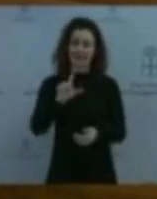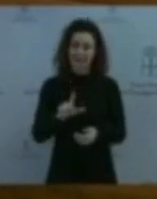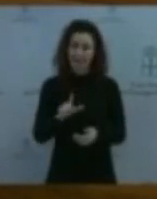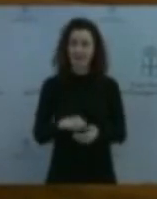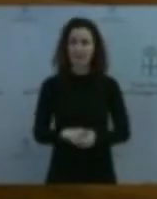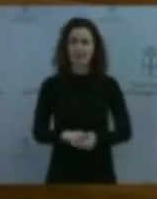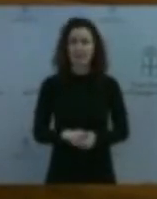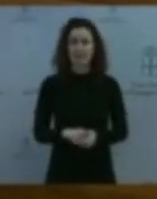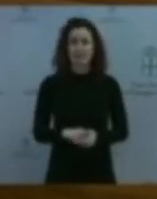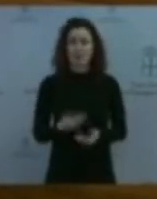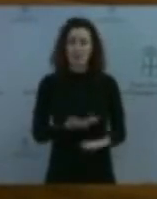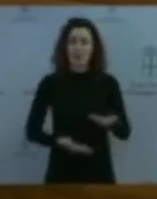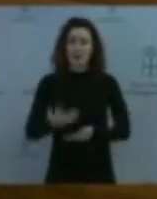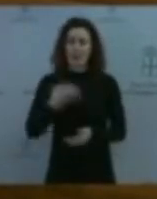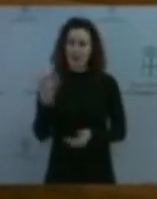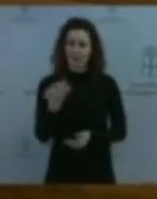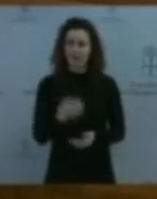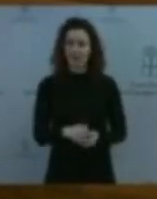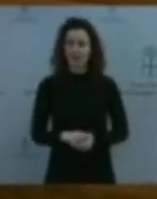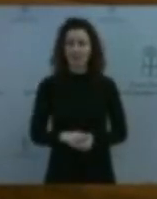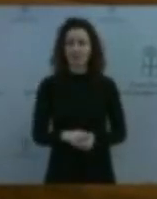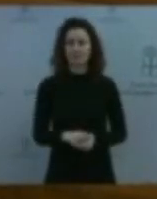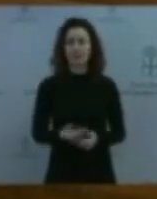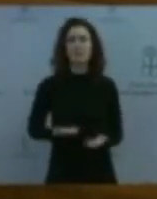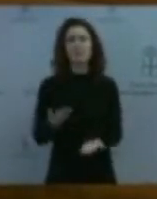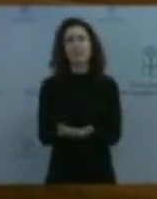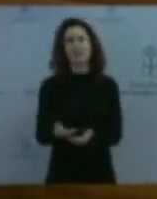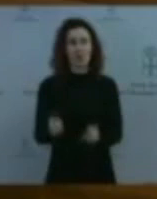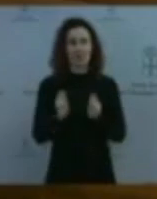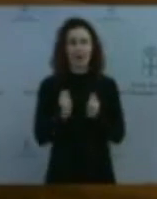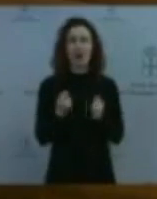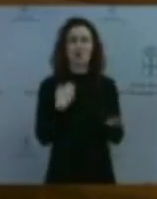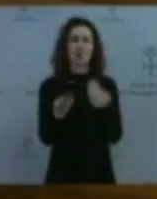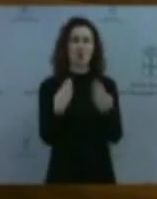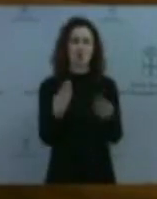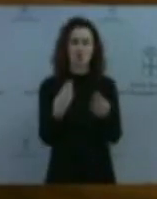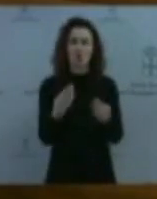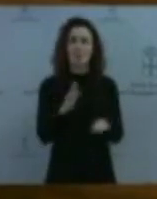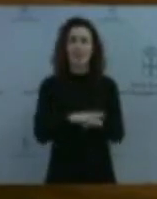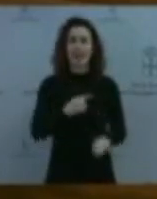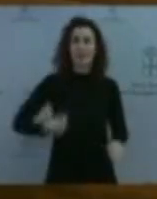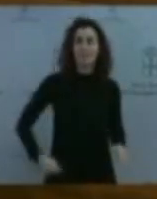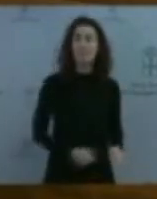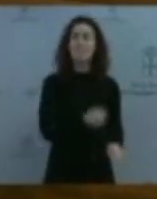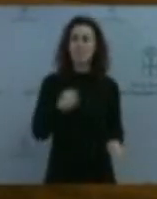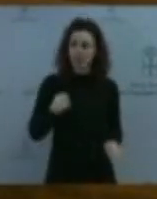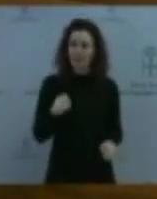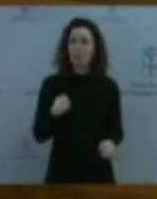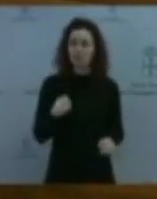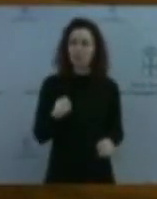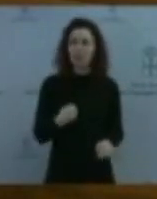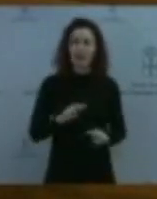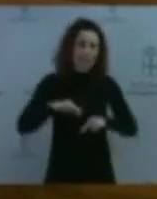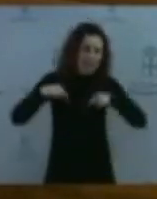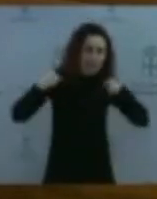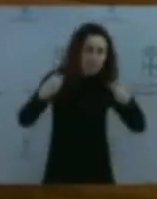Le invito a que aporte, a que dialogue, a que convierta a Podemos, responda a Podemos a esta invitación permanente que le hago a buscar acuerdos